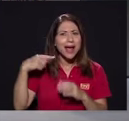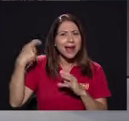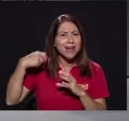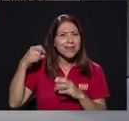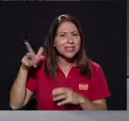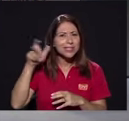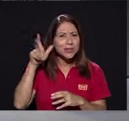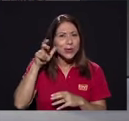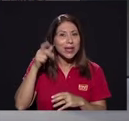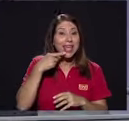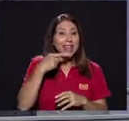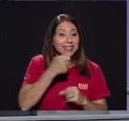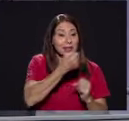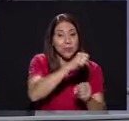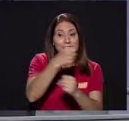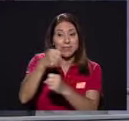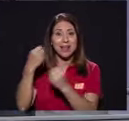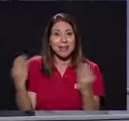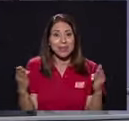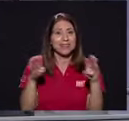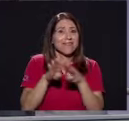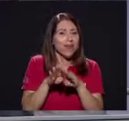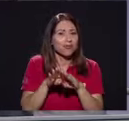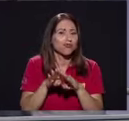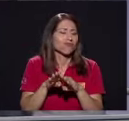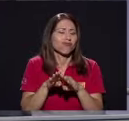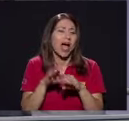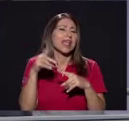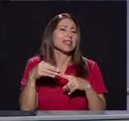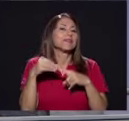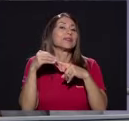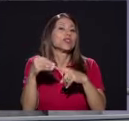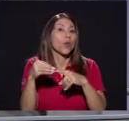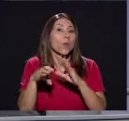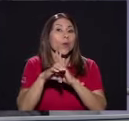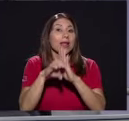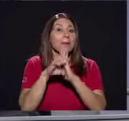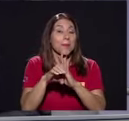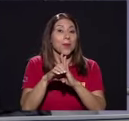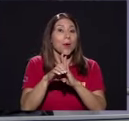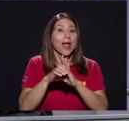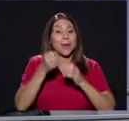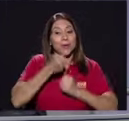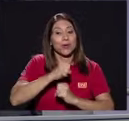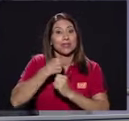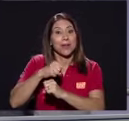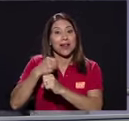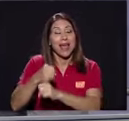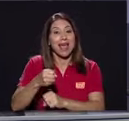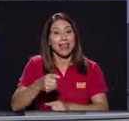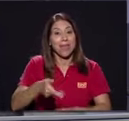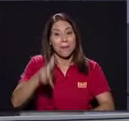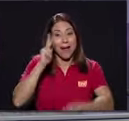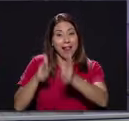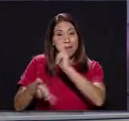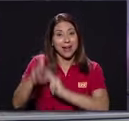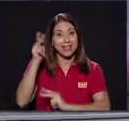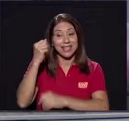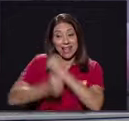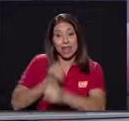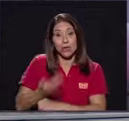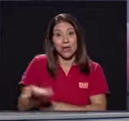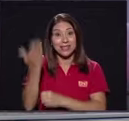grabaciones, que las municipalidades son los más cerrados. Hay un ejemplo, una excepción virtuosa, en el municipio de Palmares. El año 2013 abrió una base